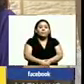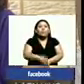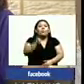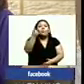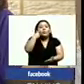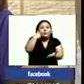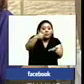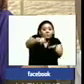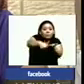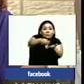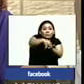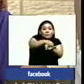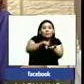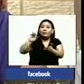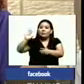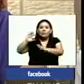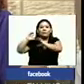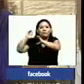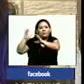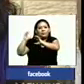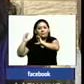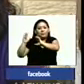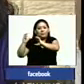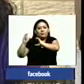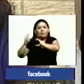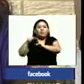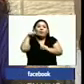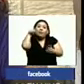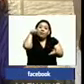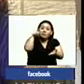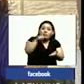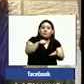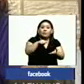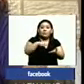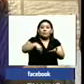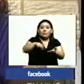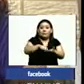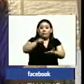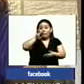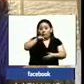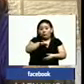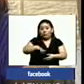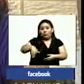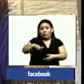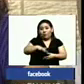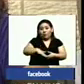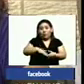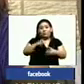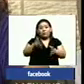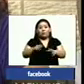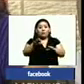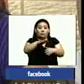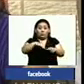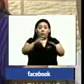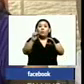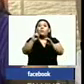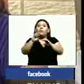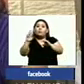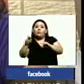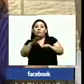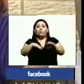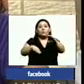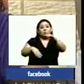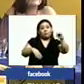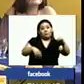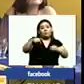municipio está en Sonsonate, donde están las tres zonas del país, tanto oriental, occidental como